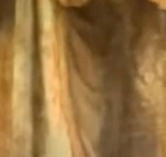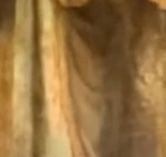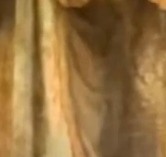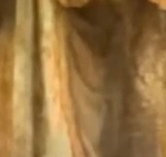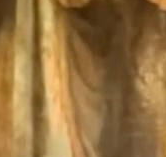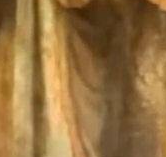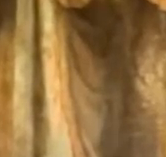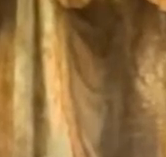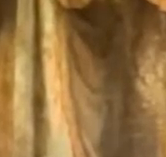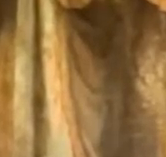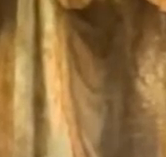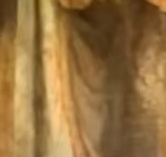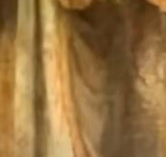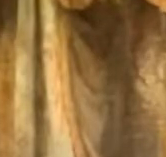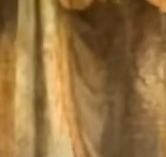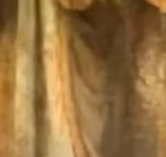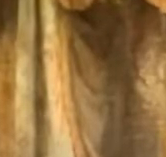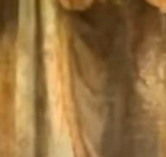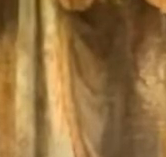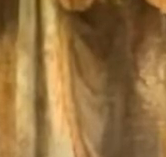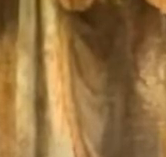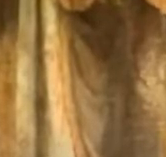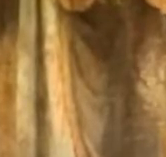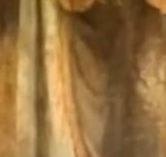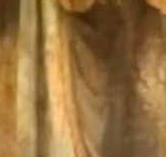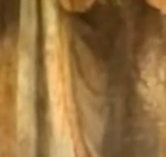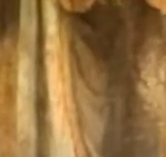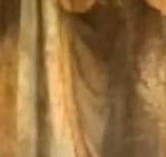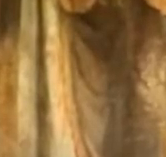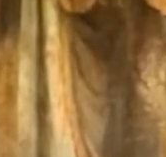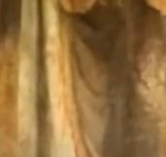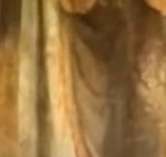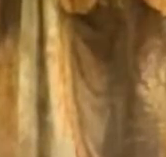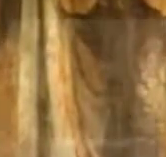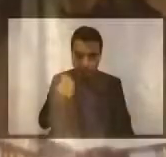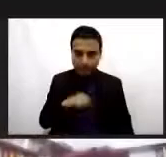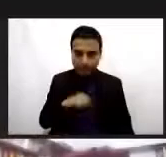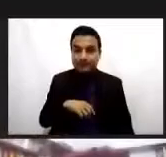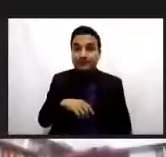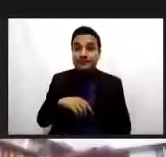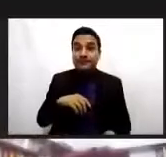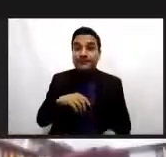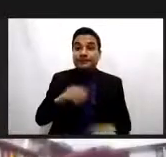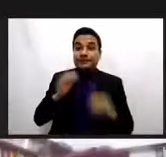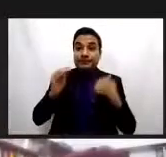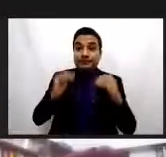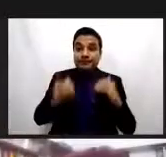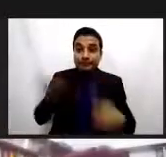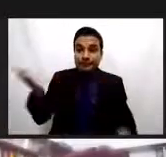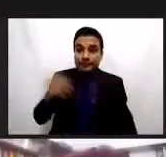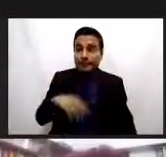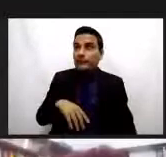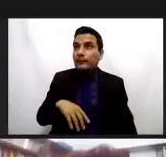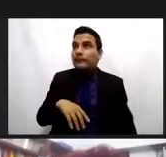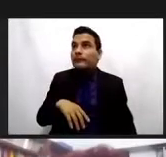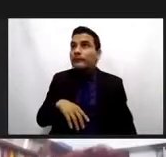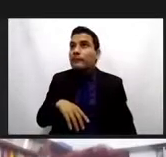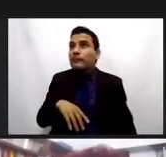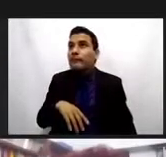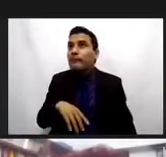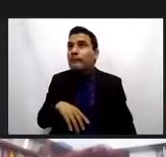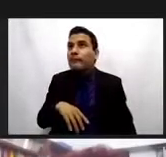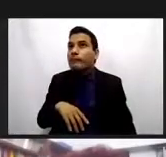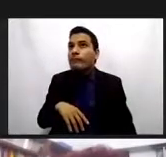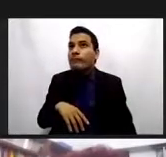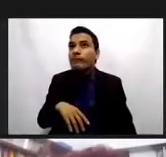a través de YouTube y a través de Facebook. Enseguida le damos la palabra a Didangui para que nos diga alguna de esas preguntas,